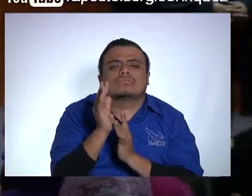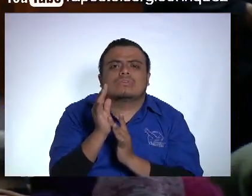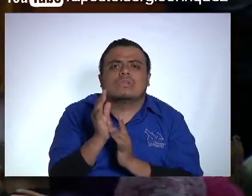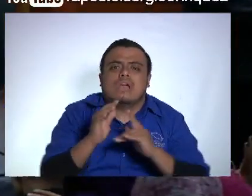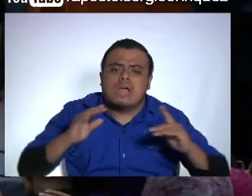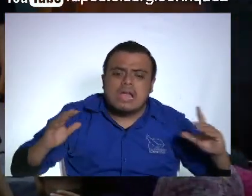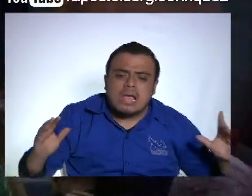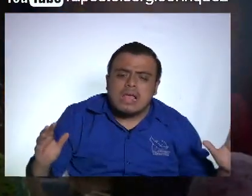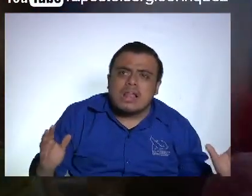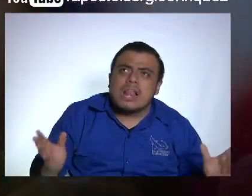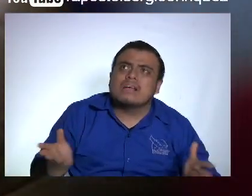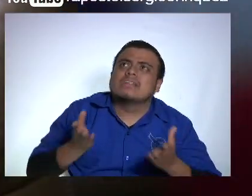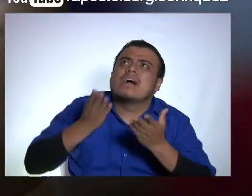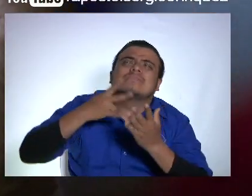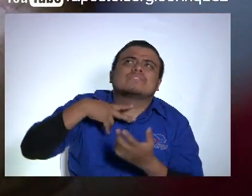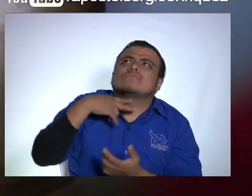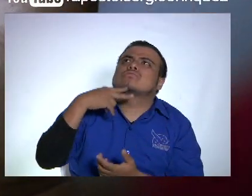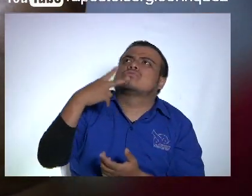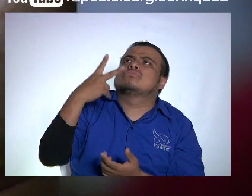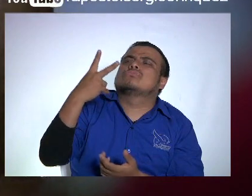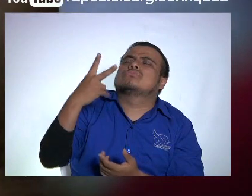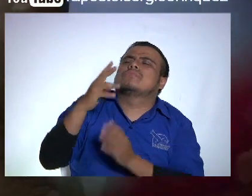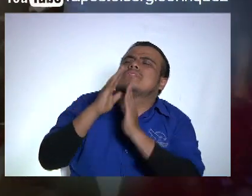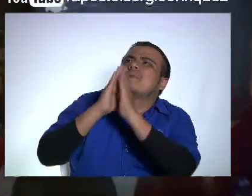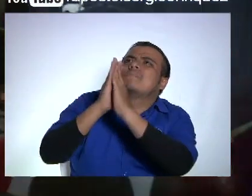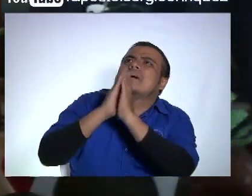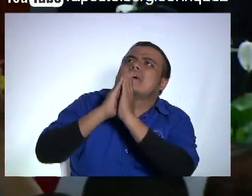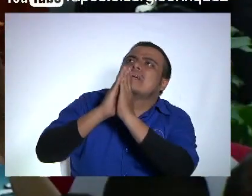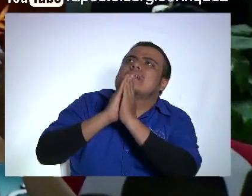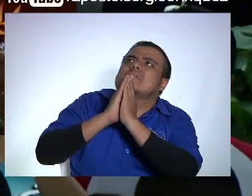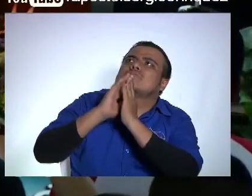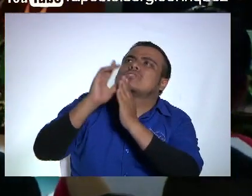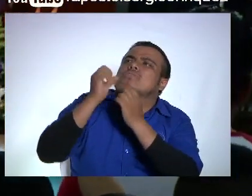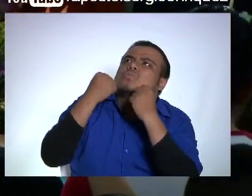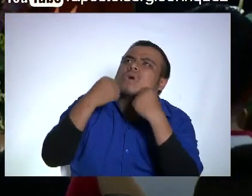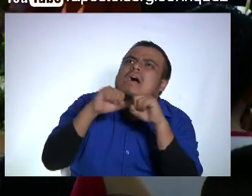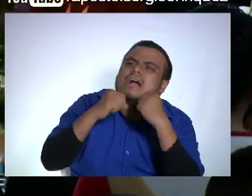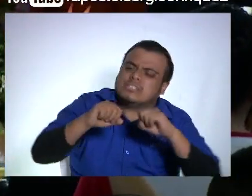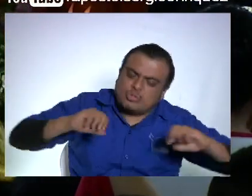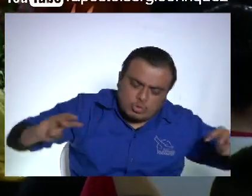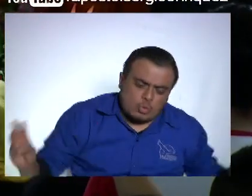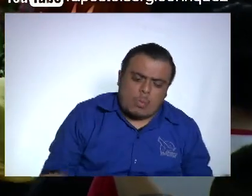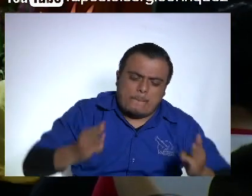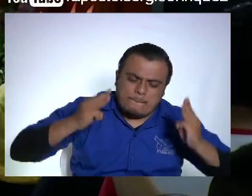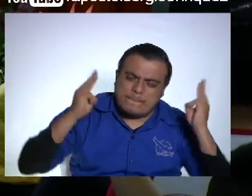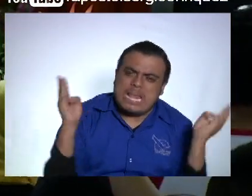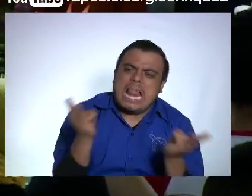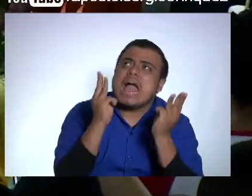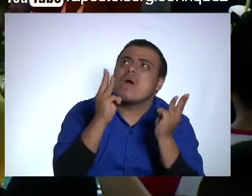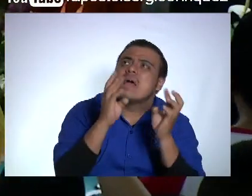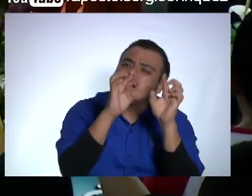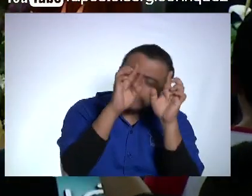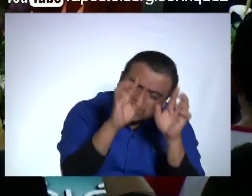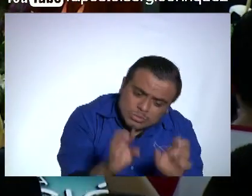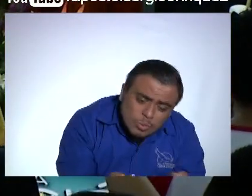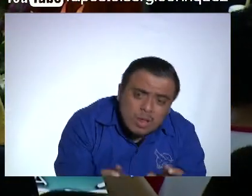Levantamos nuestra voz pidiéndote, Señor, que obres un milagro para mis hermanos que han